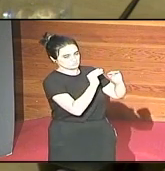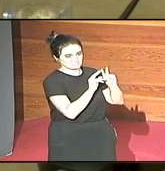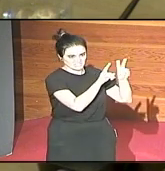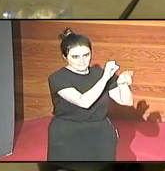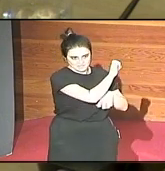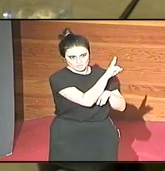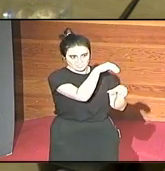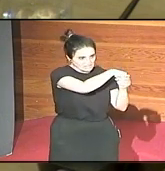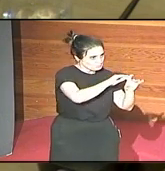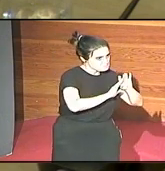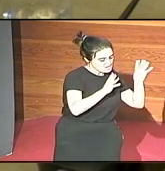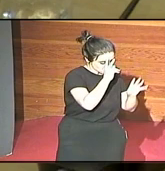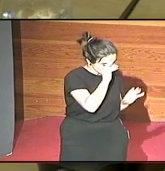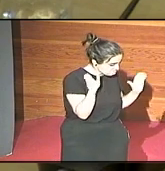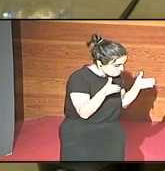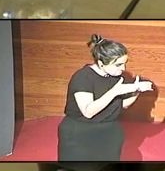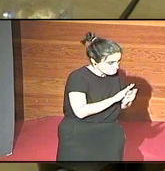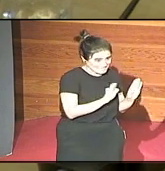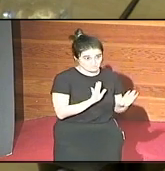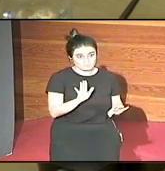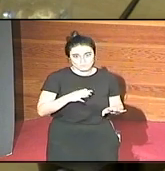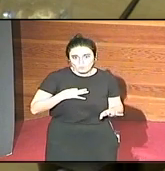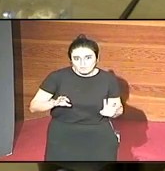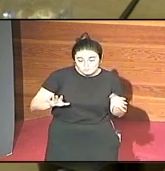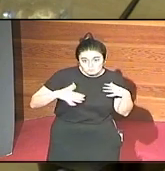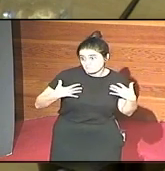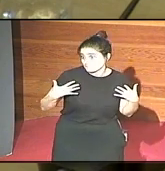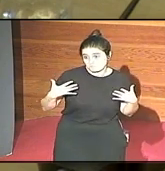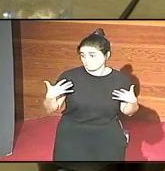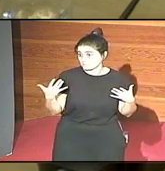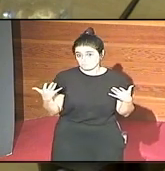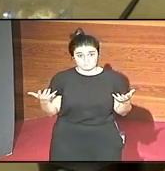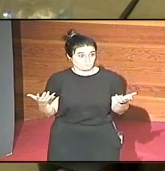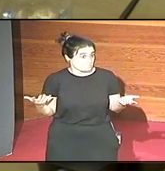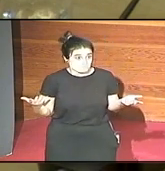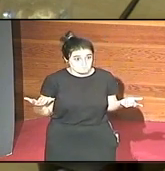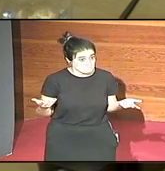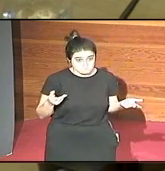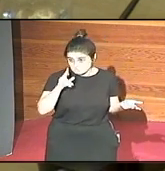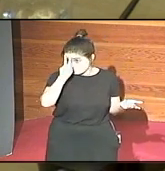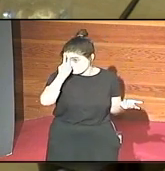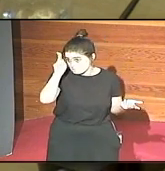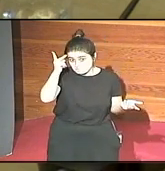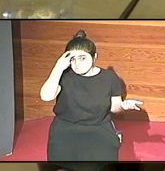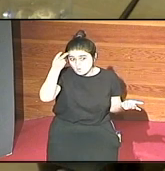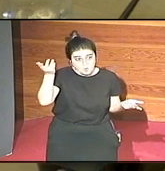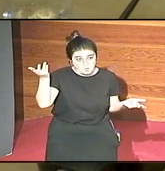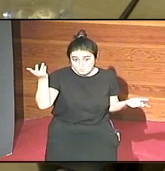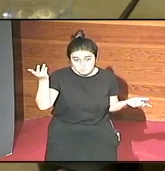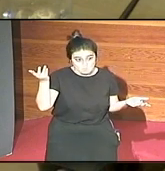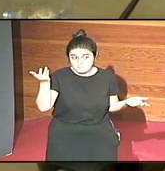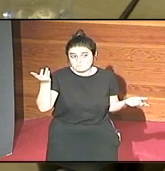Unidos, pero quién sabe, de repente se vuelve